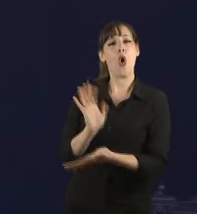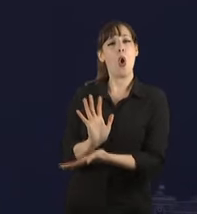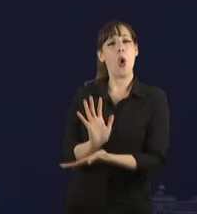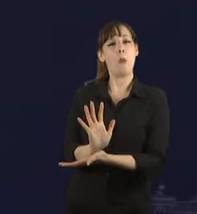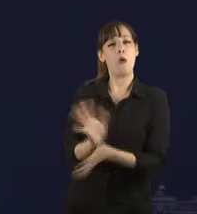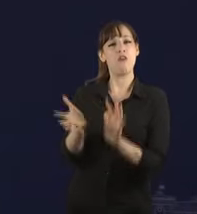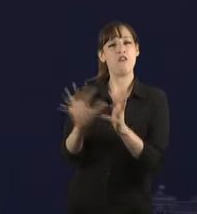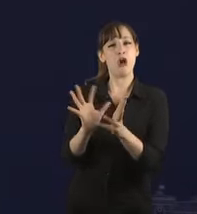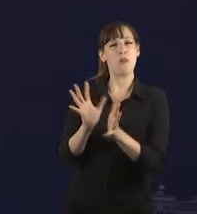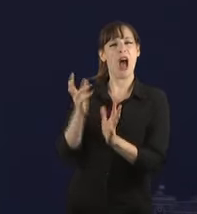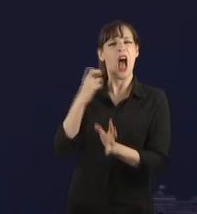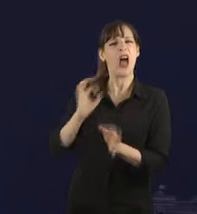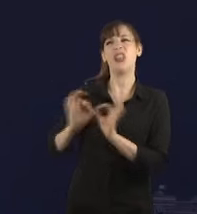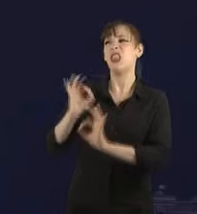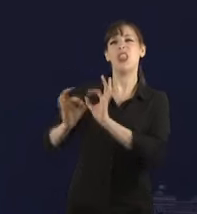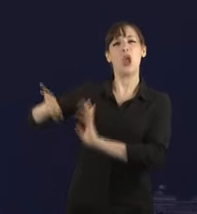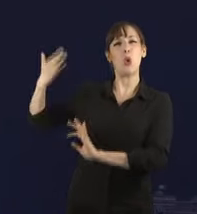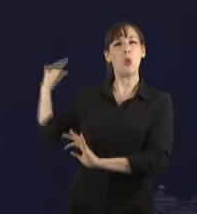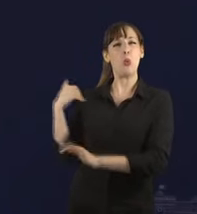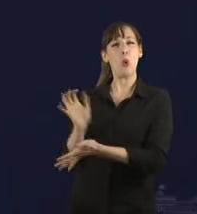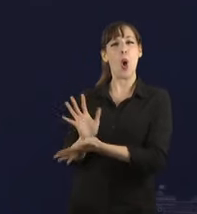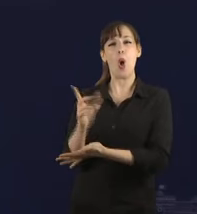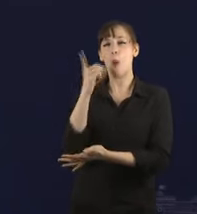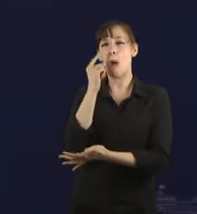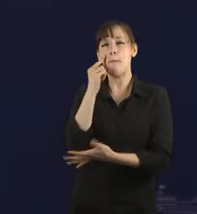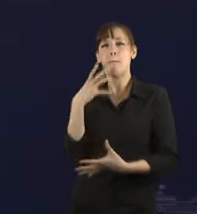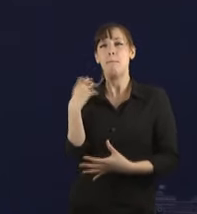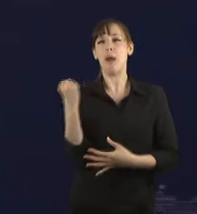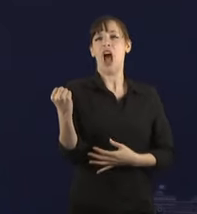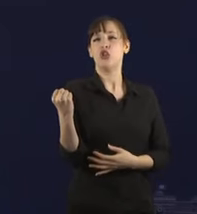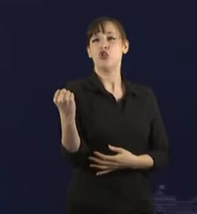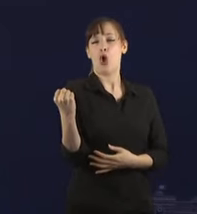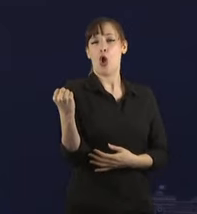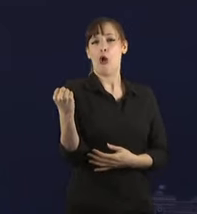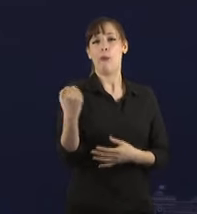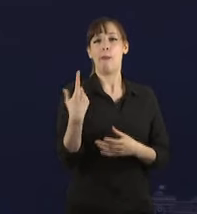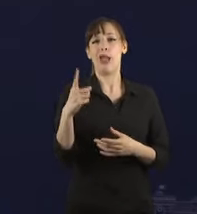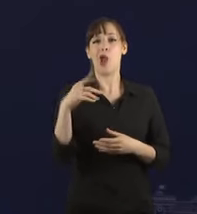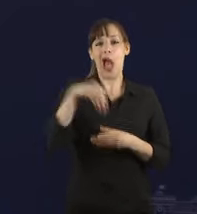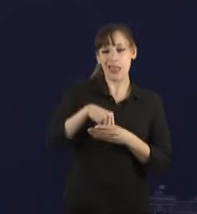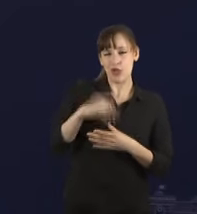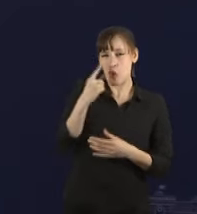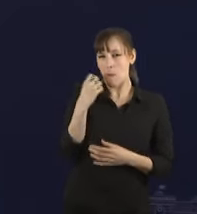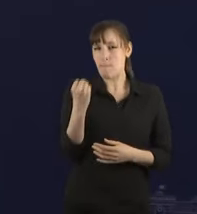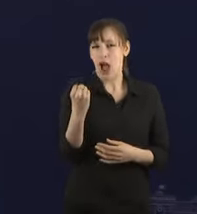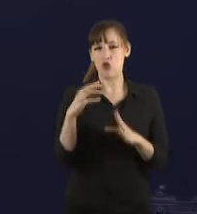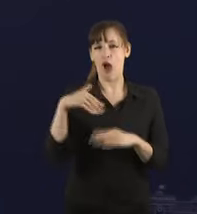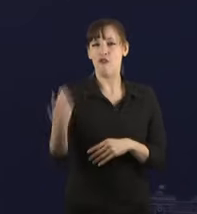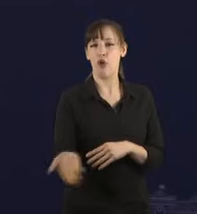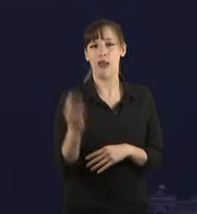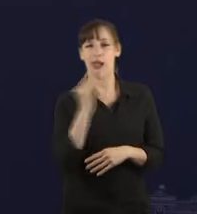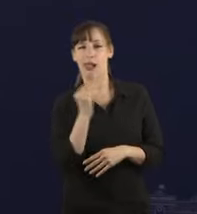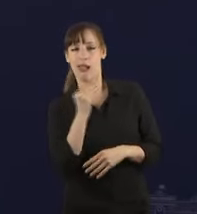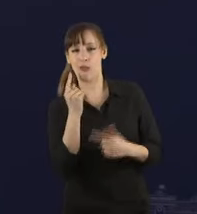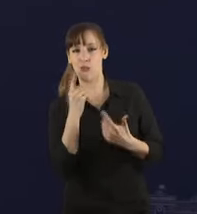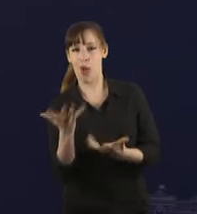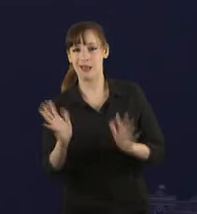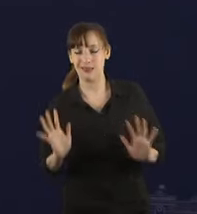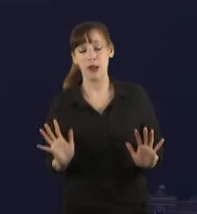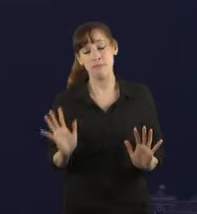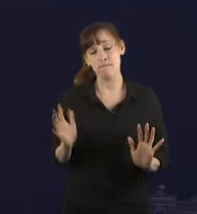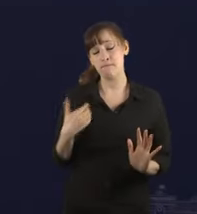devenido en un Osito de peluche Yo le agradezco enormemente que mi eh que mi